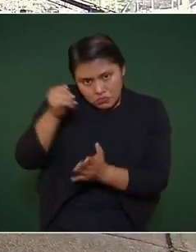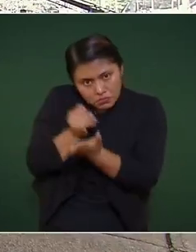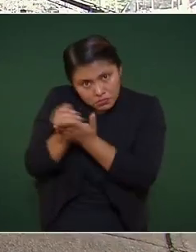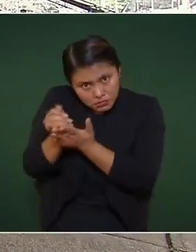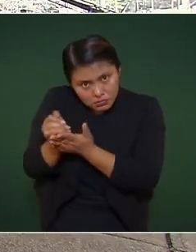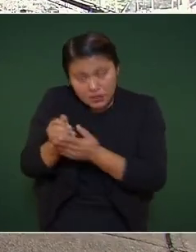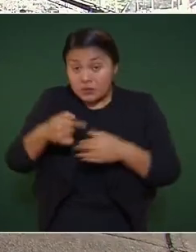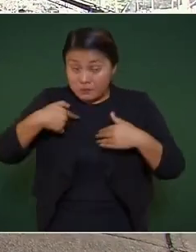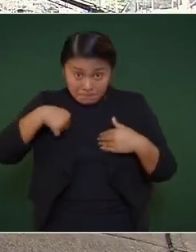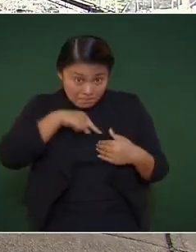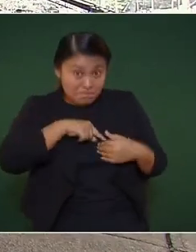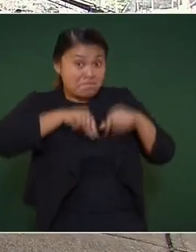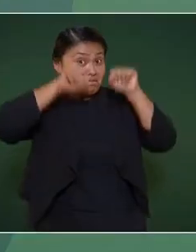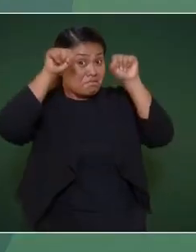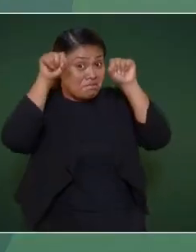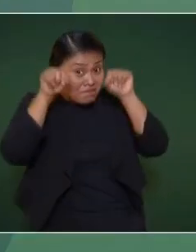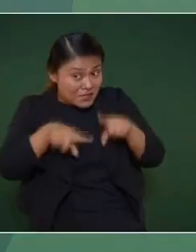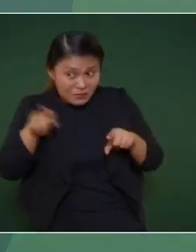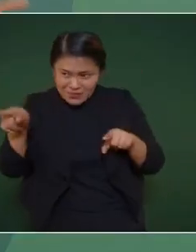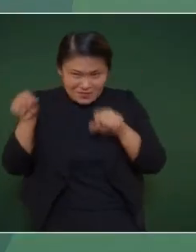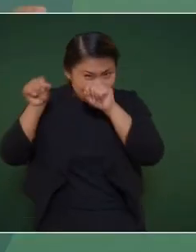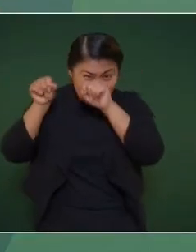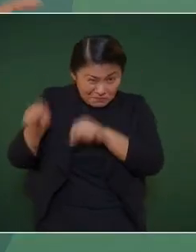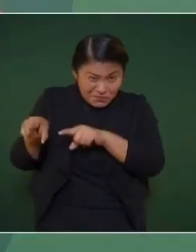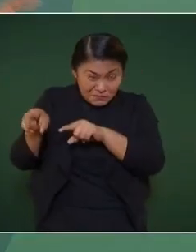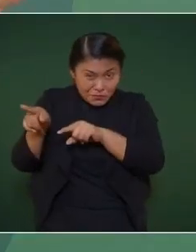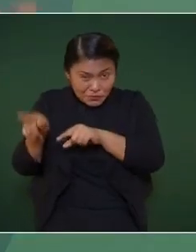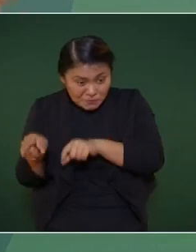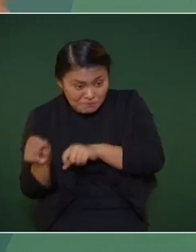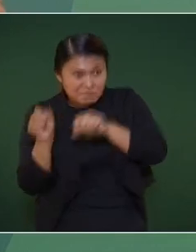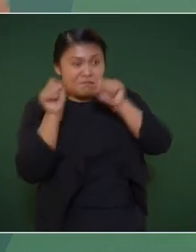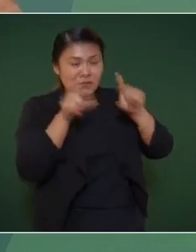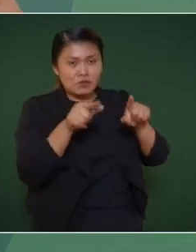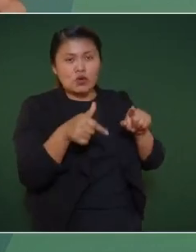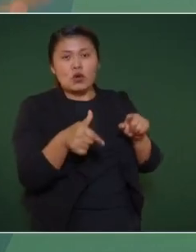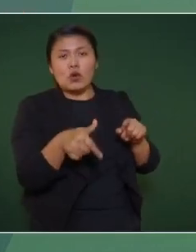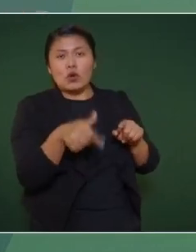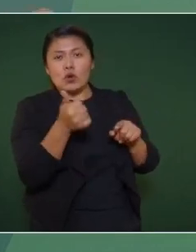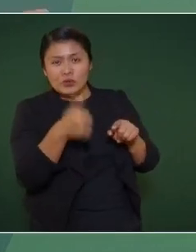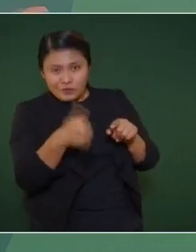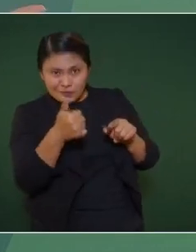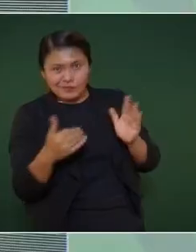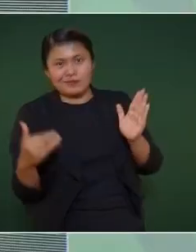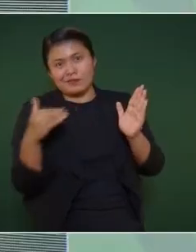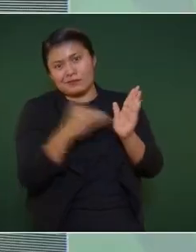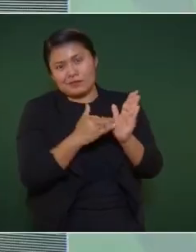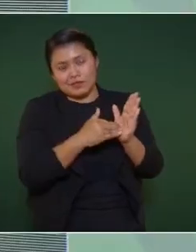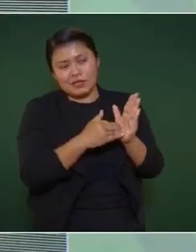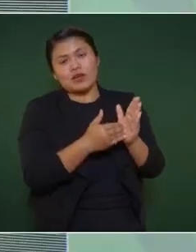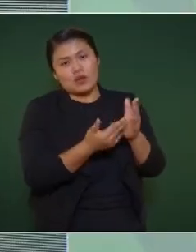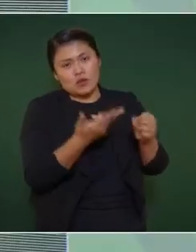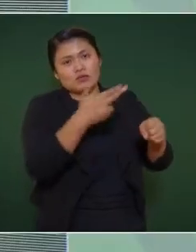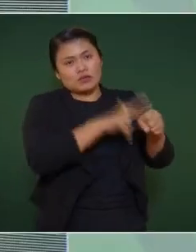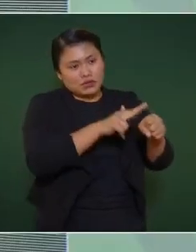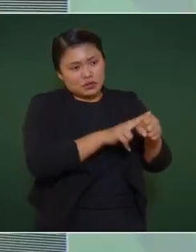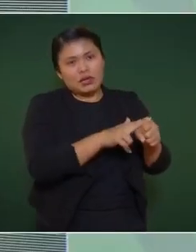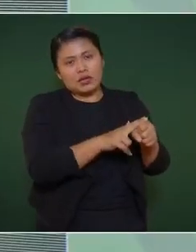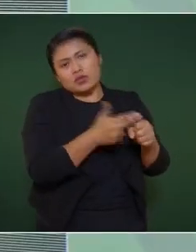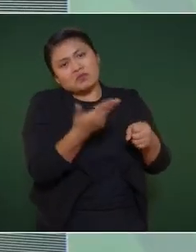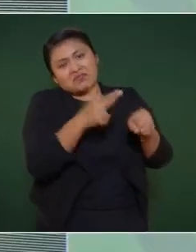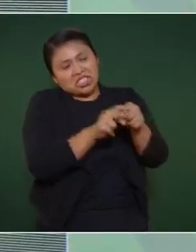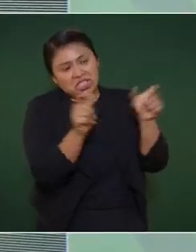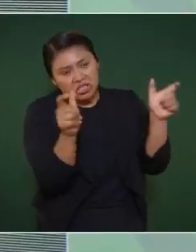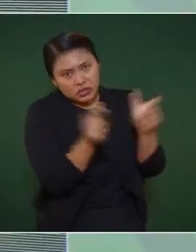hacer en un poco más de 11,000 centros de salud. Se van a crear